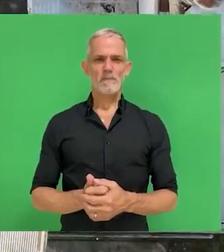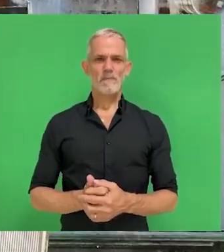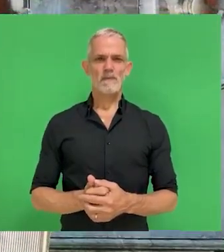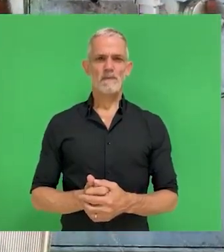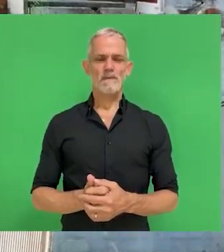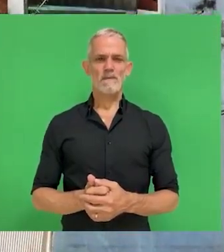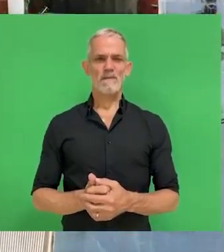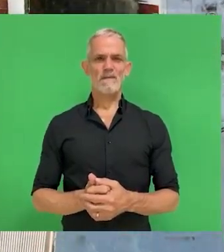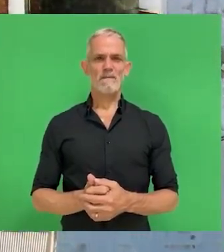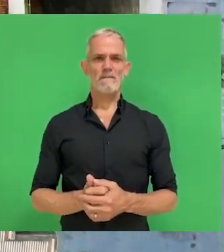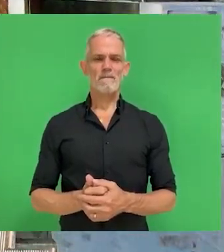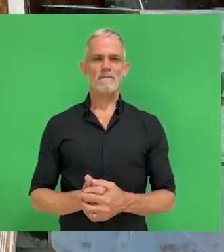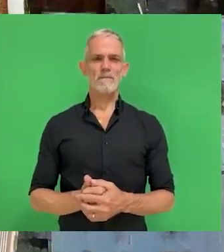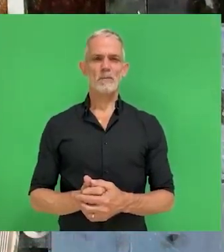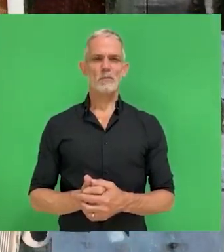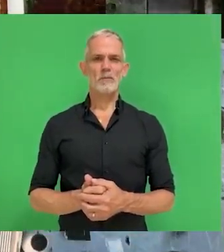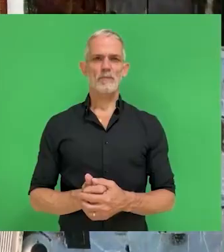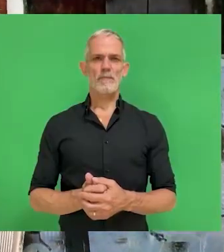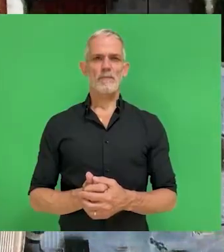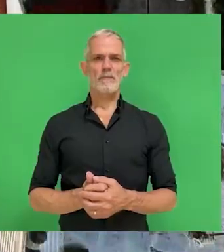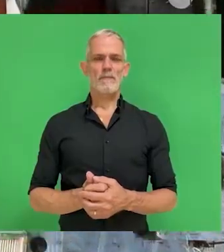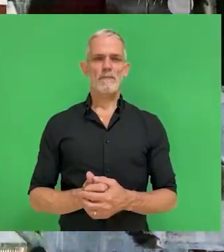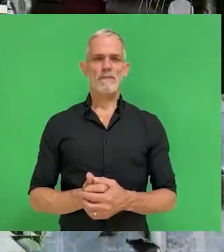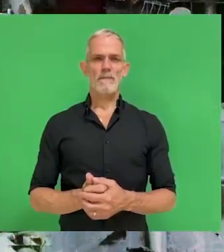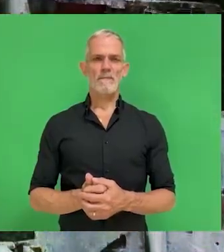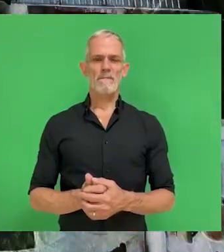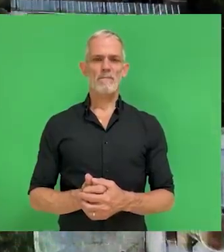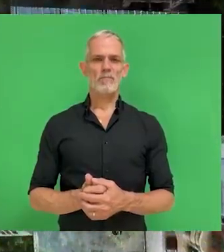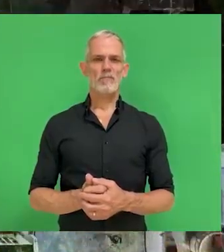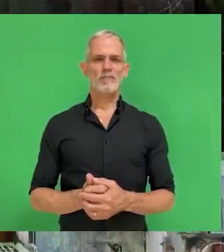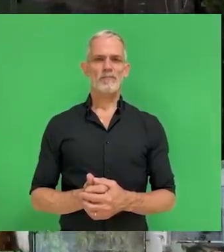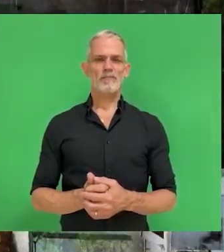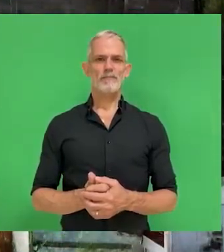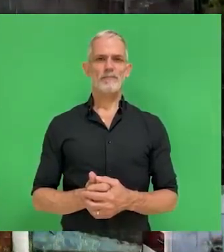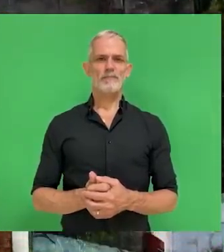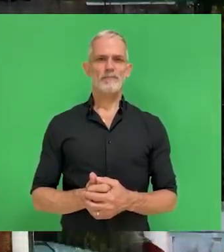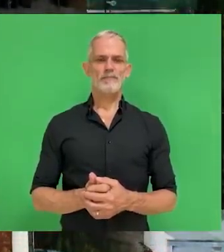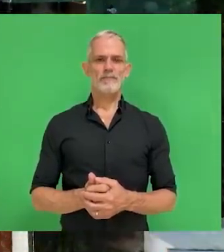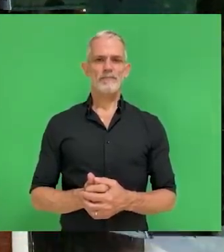cartas, recortes y dibujos, separados en folios plásticos.